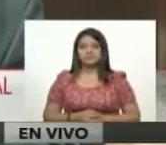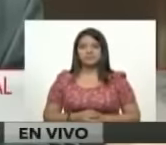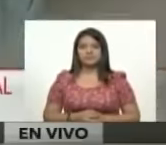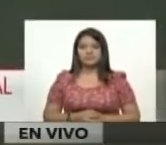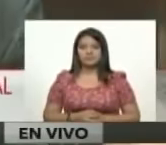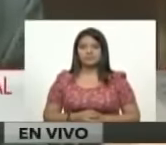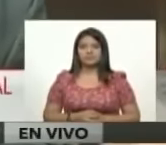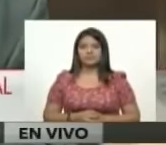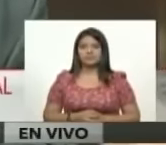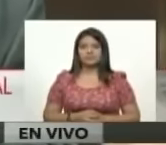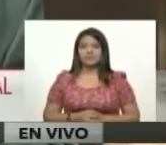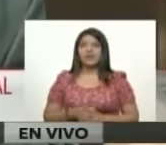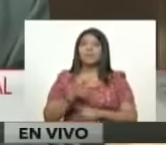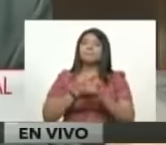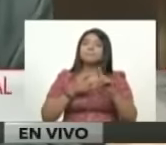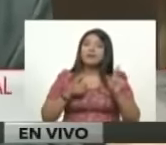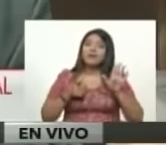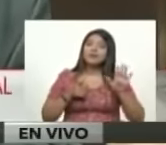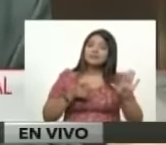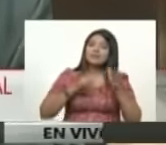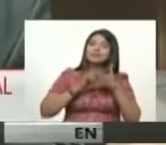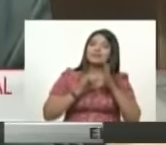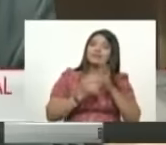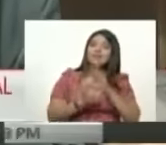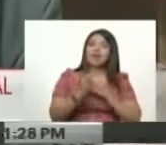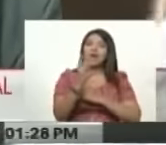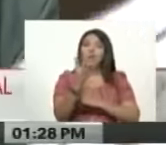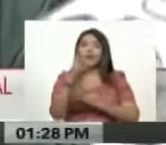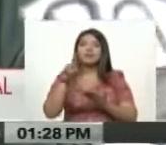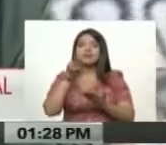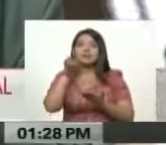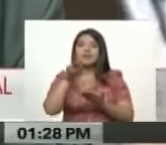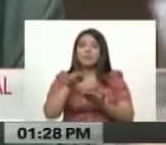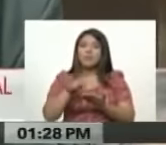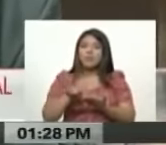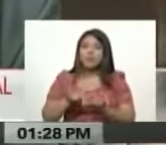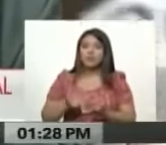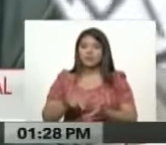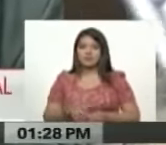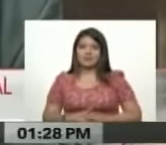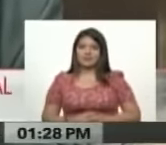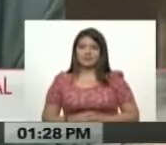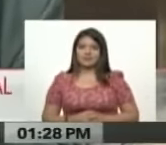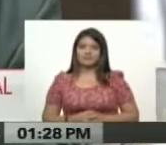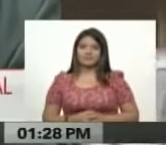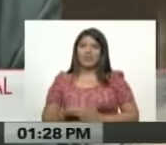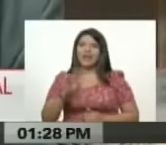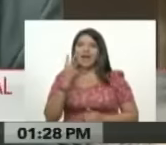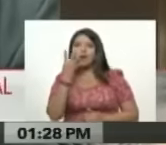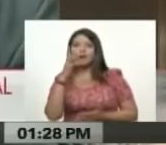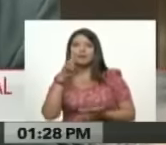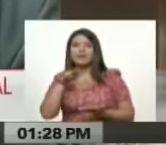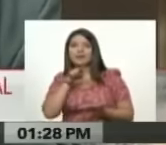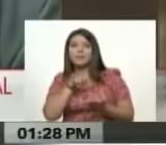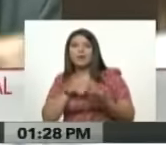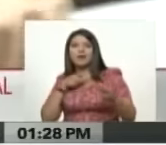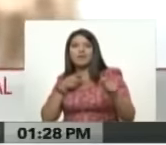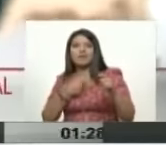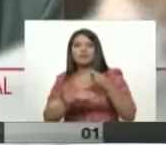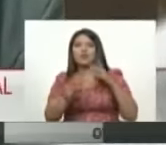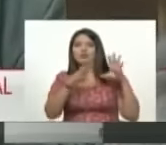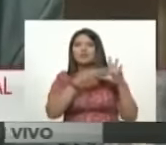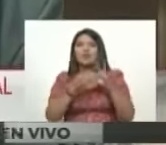esa es la Cuarta República entreguista. Esa es la Cuarta República que vendió la